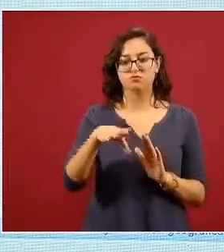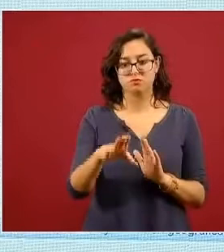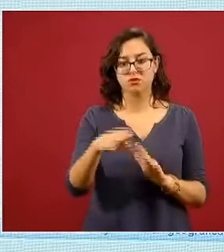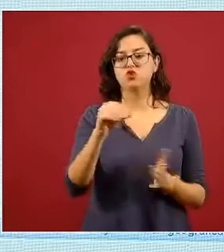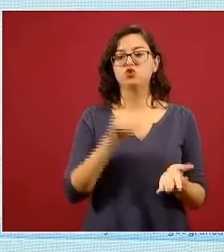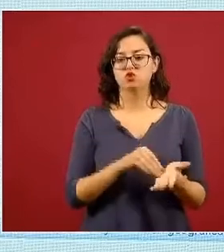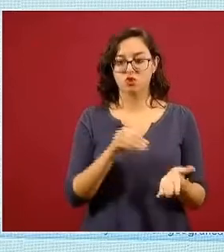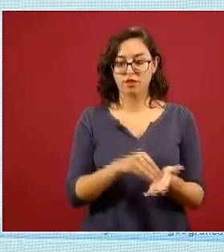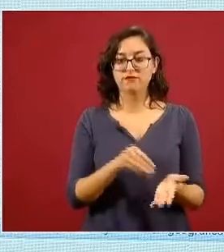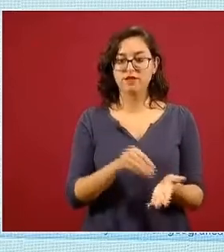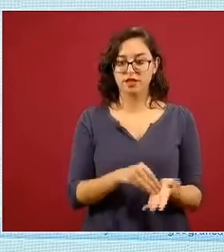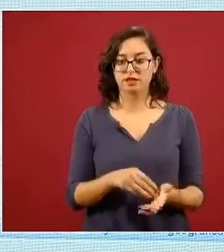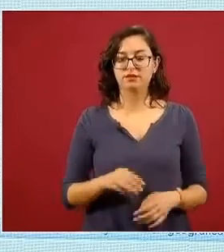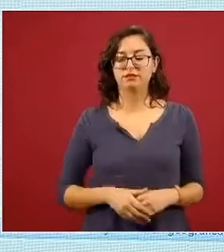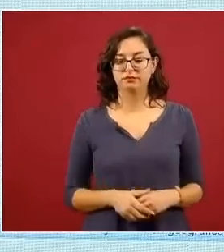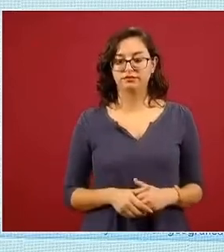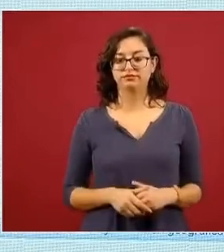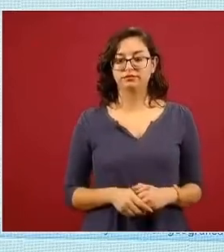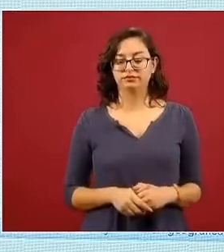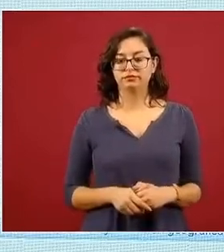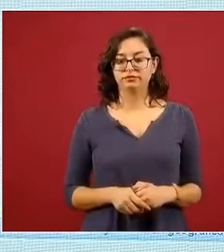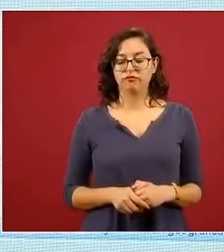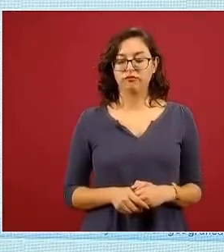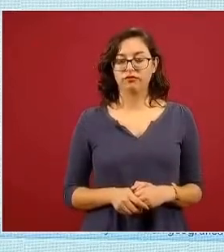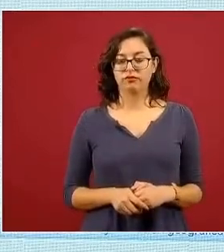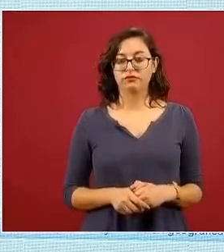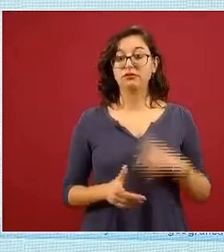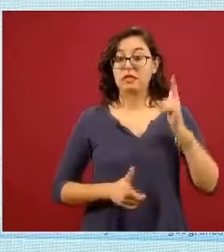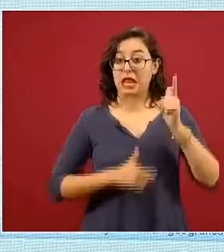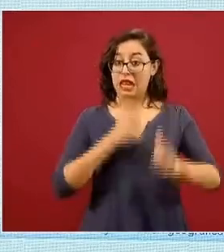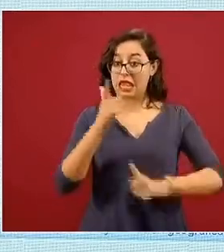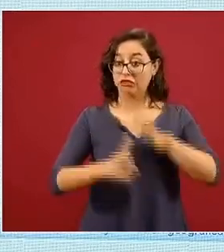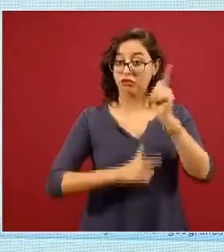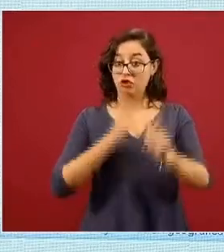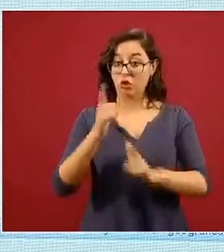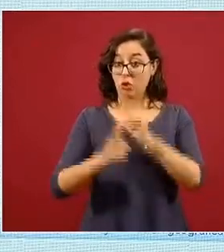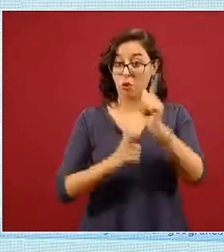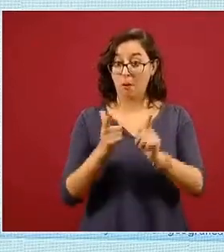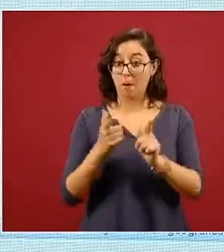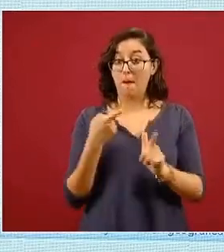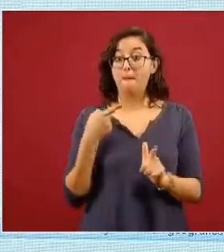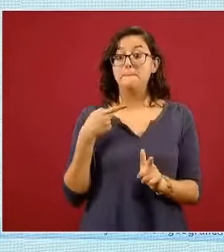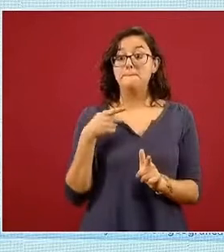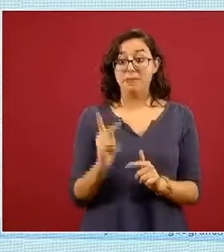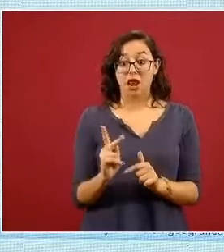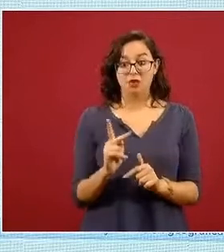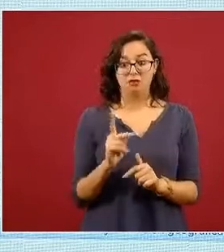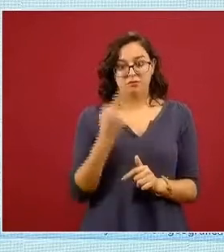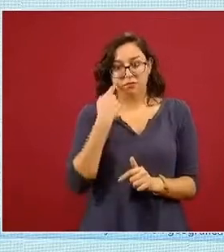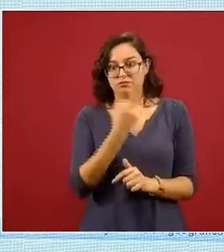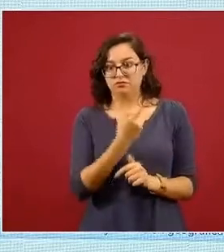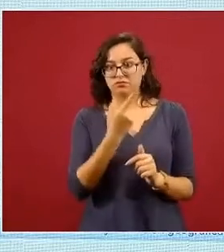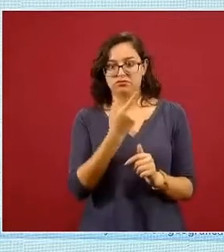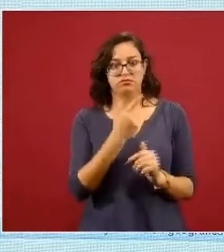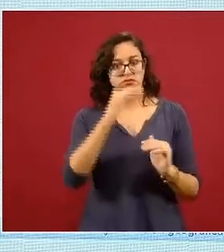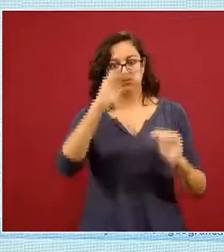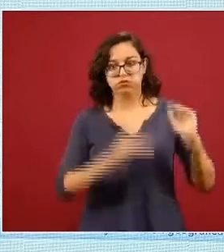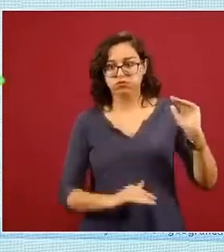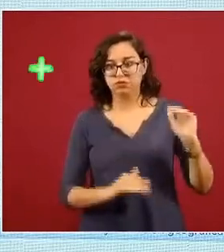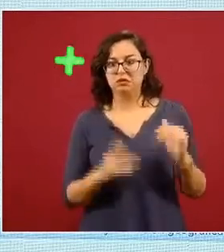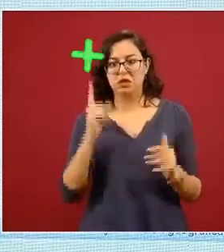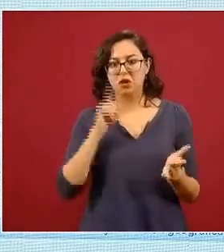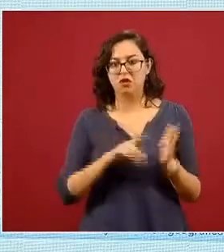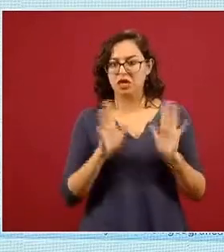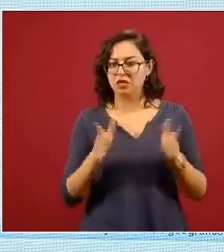crecimiento lento, pero crecimiento, pero que compensan desde luego por esta reducción tan sustancial. Me parece que es la